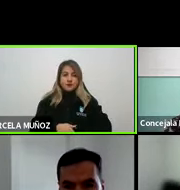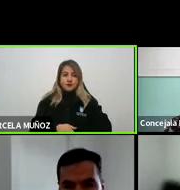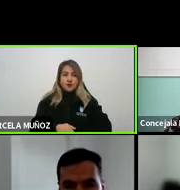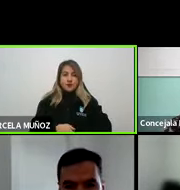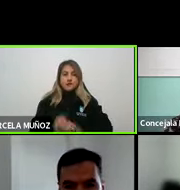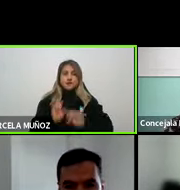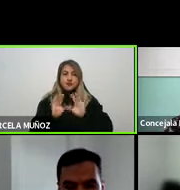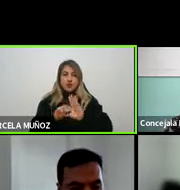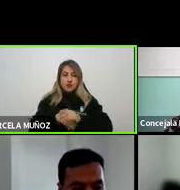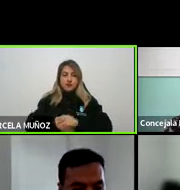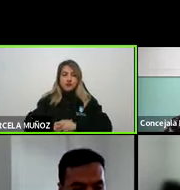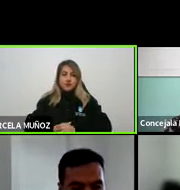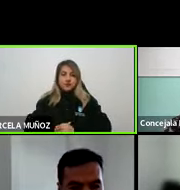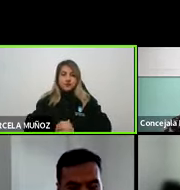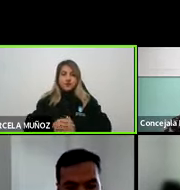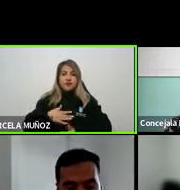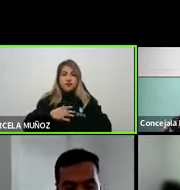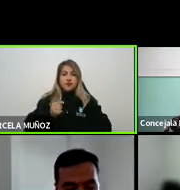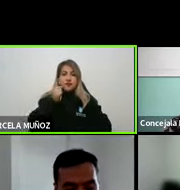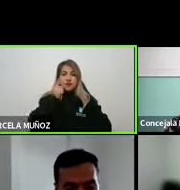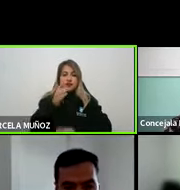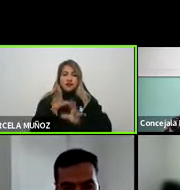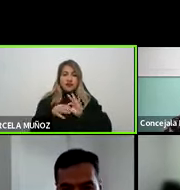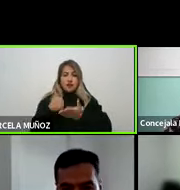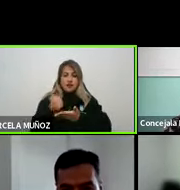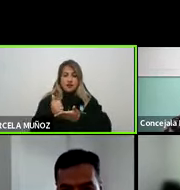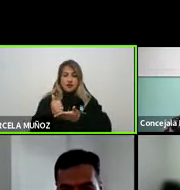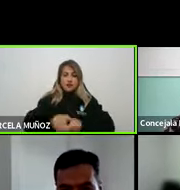Eso me gustaría saber. Gracias, alcaldesa.